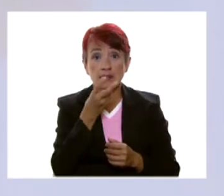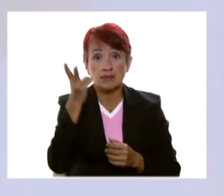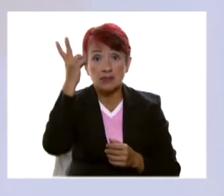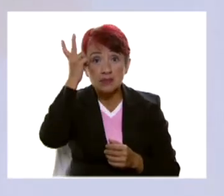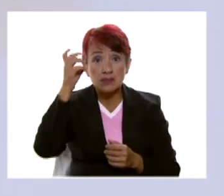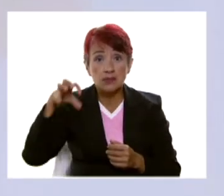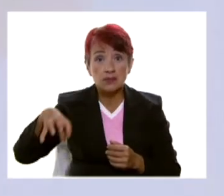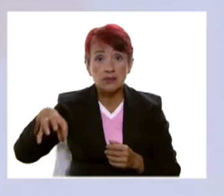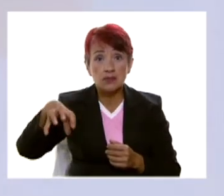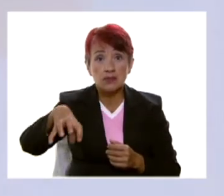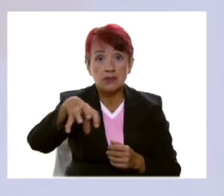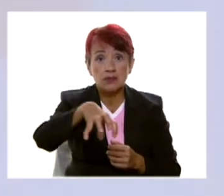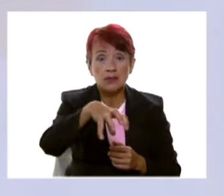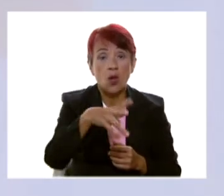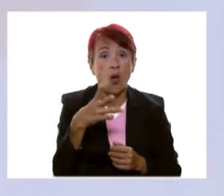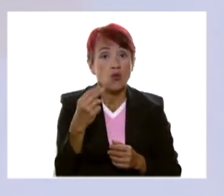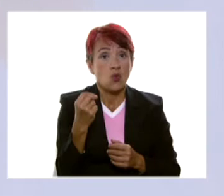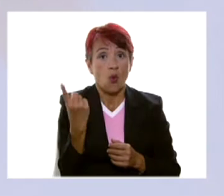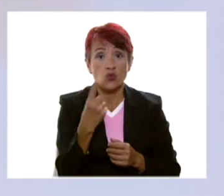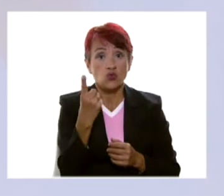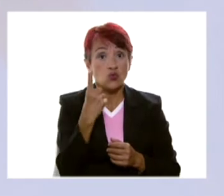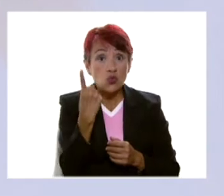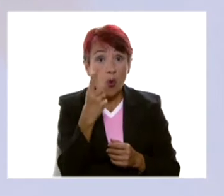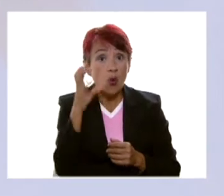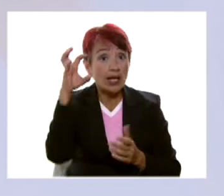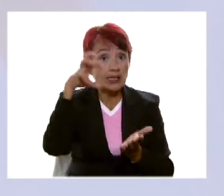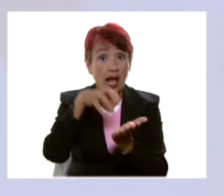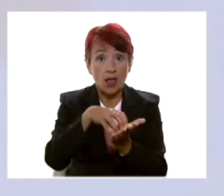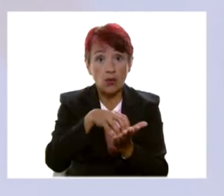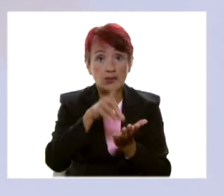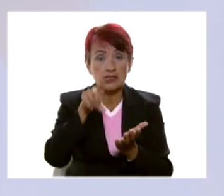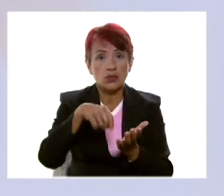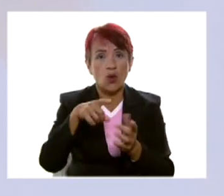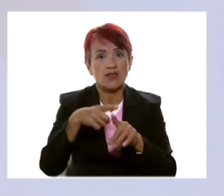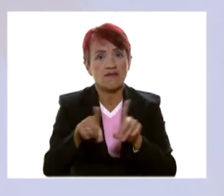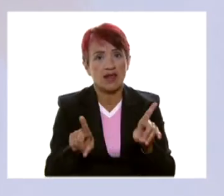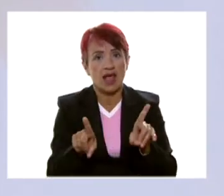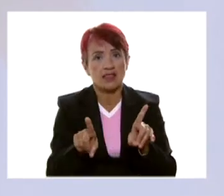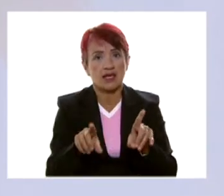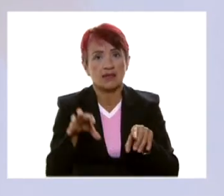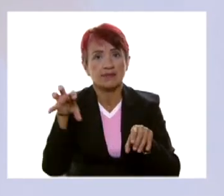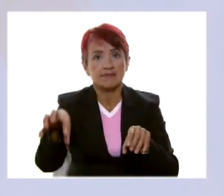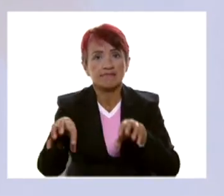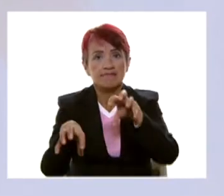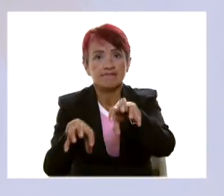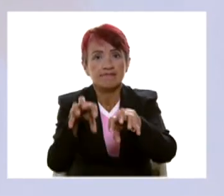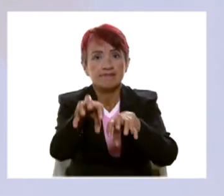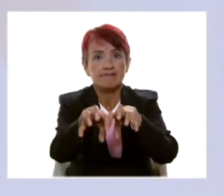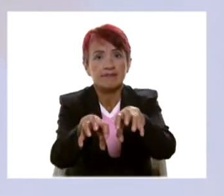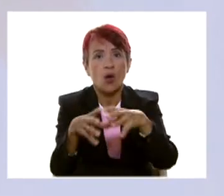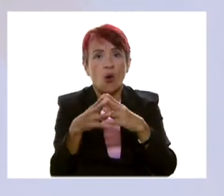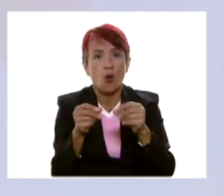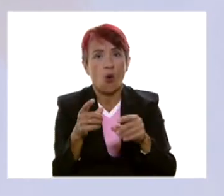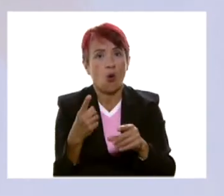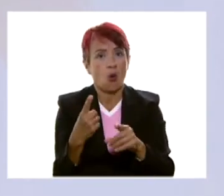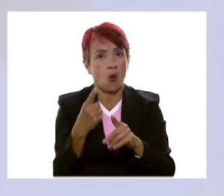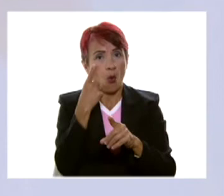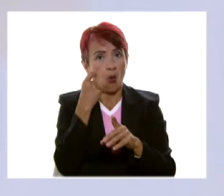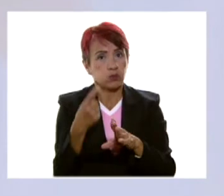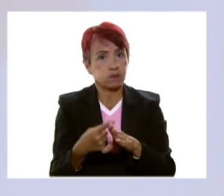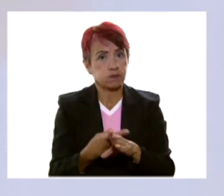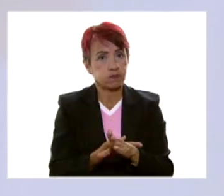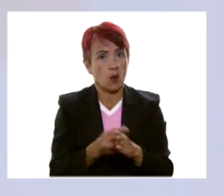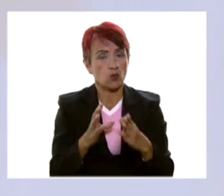ubicadas en un solo estado, son diferentes estados. Que no esas costumbres no se vieron afectadas por